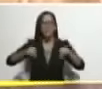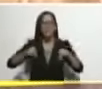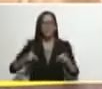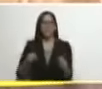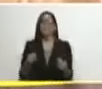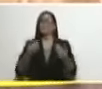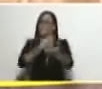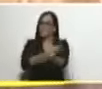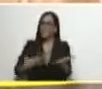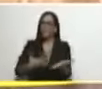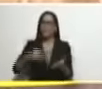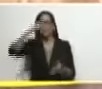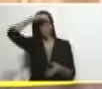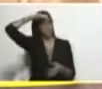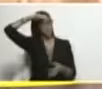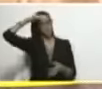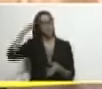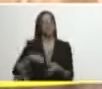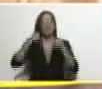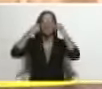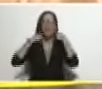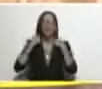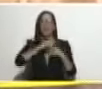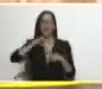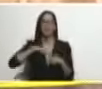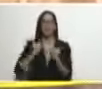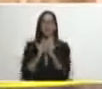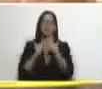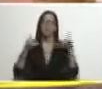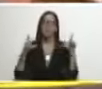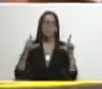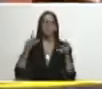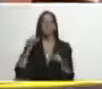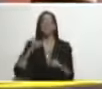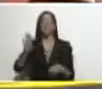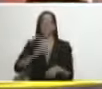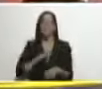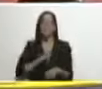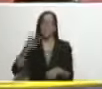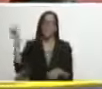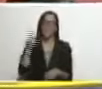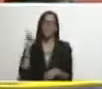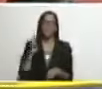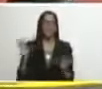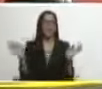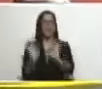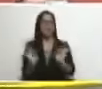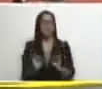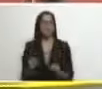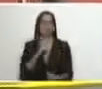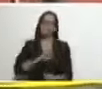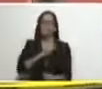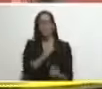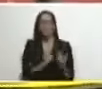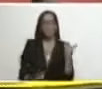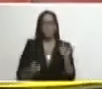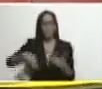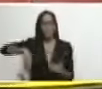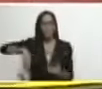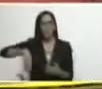sangre, sudor y lágrimas a nuestros libertadores y le pertenece a Venezuela, a más nadie, señor presidente de